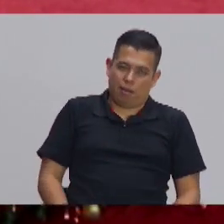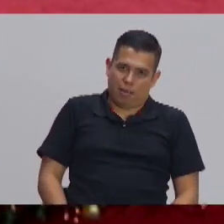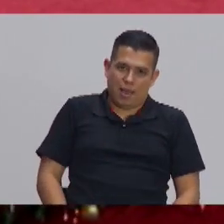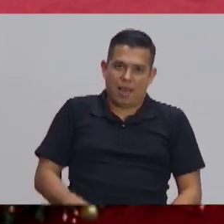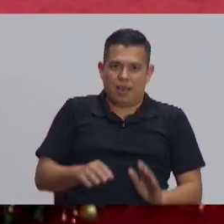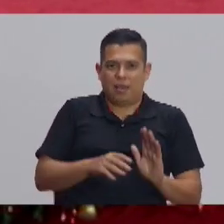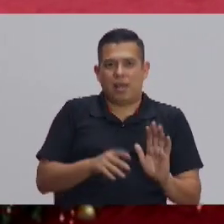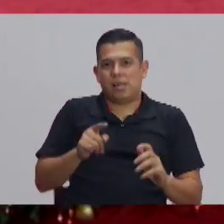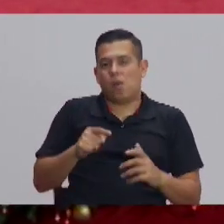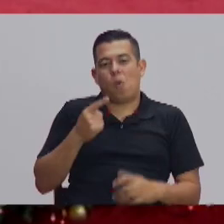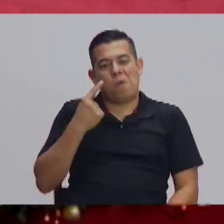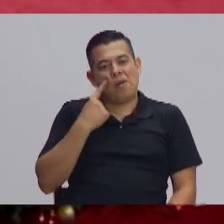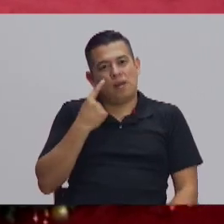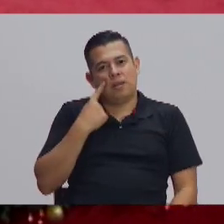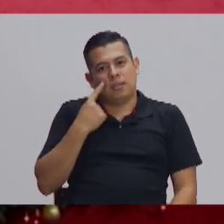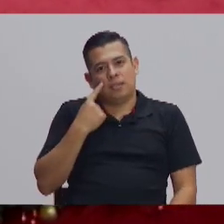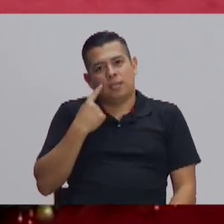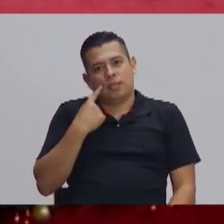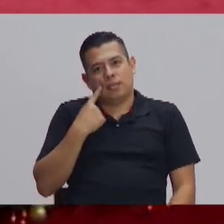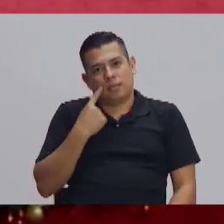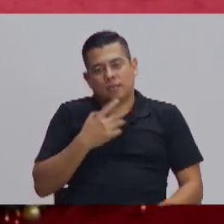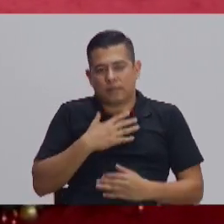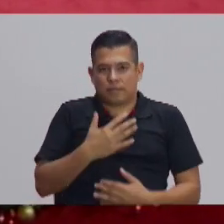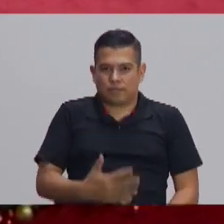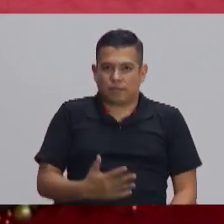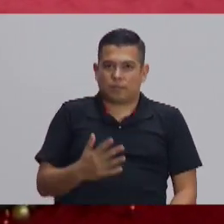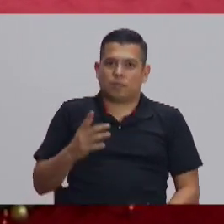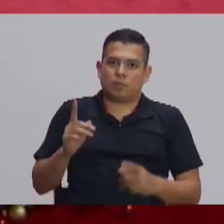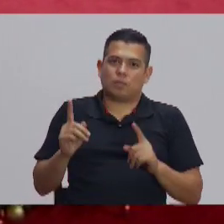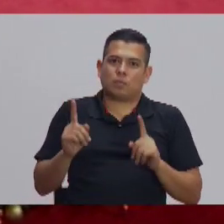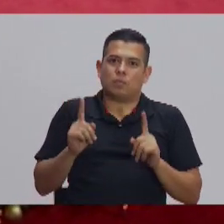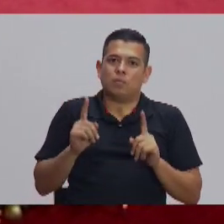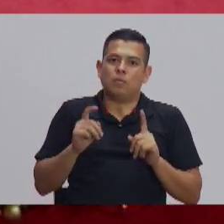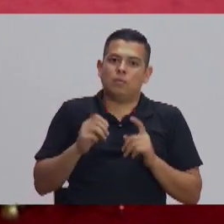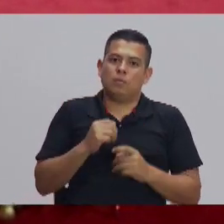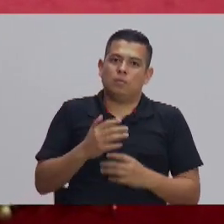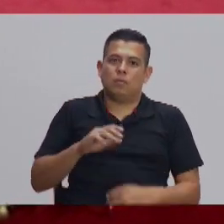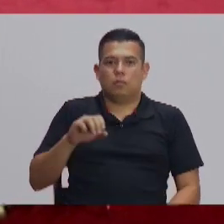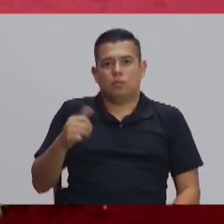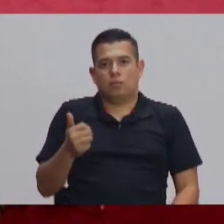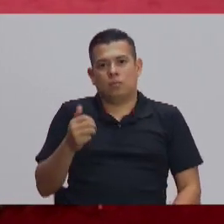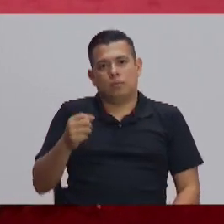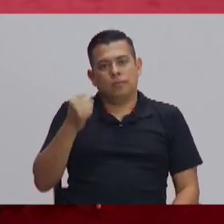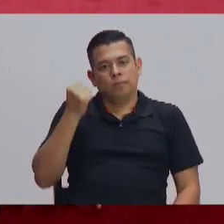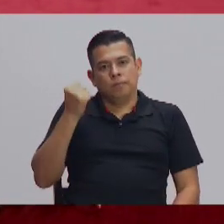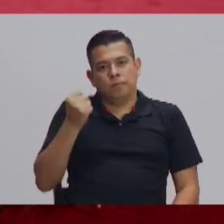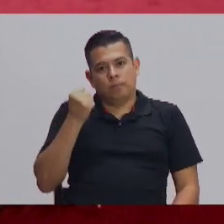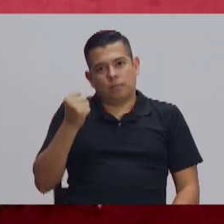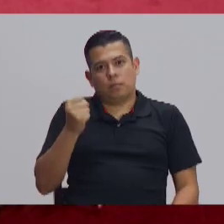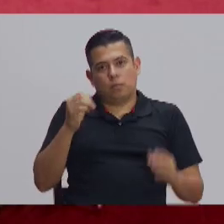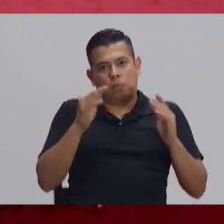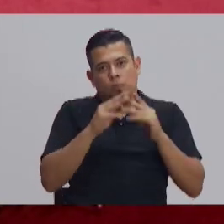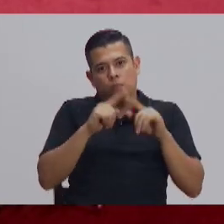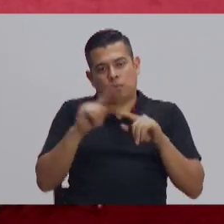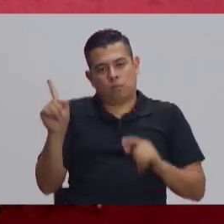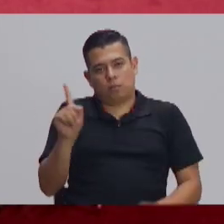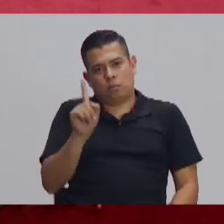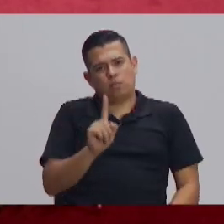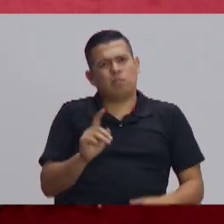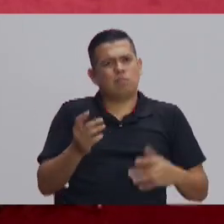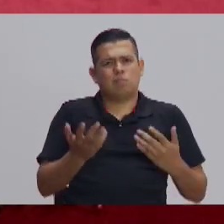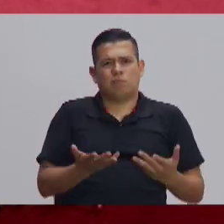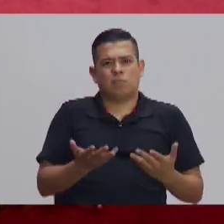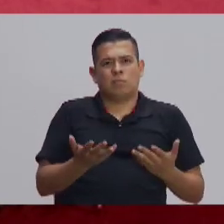saltar cuidado seamos amables los unos con los otros otra cosa importante a la iglesia nos venimos